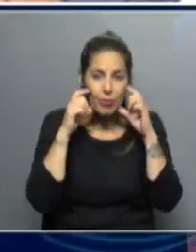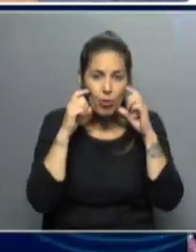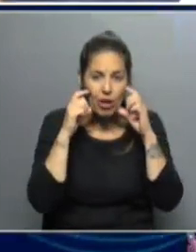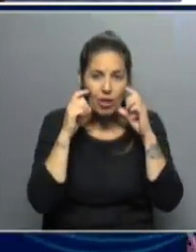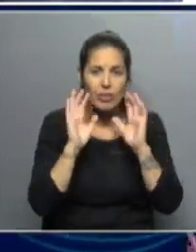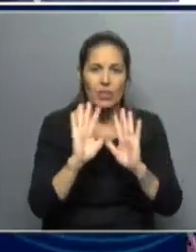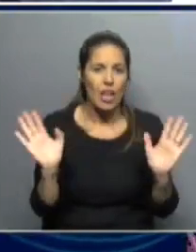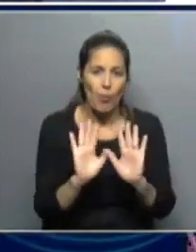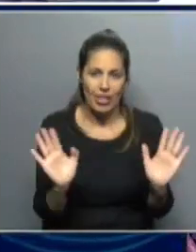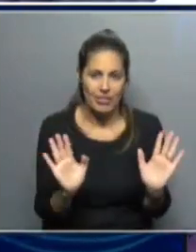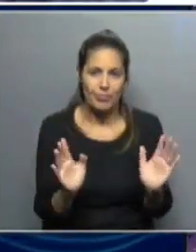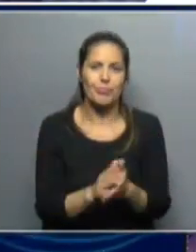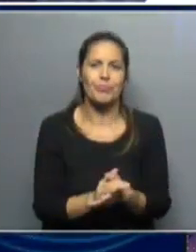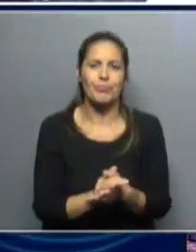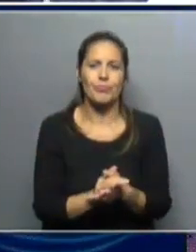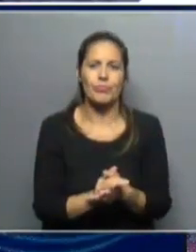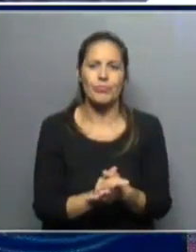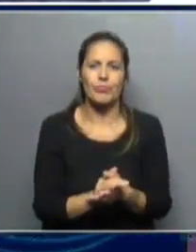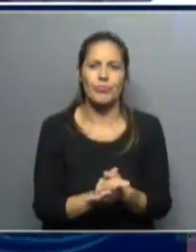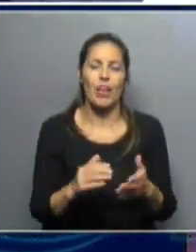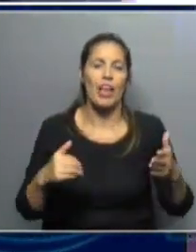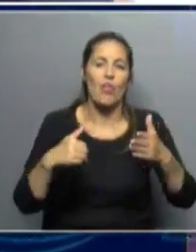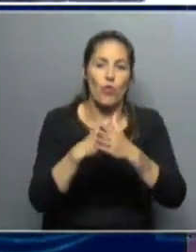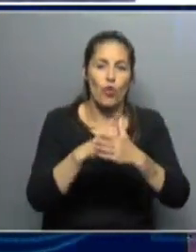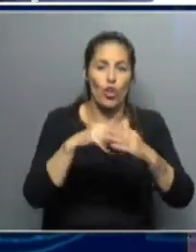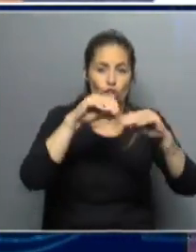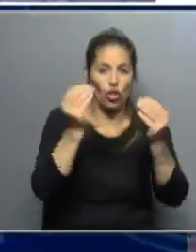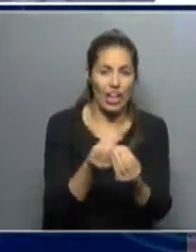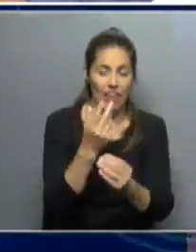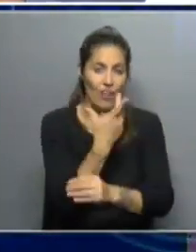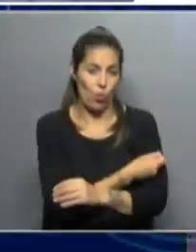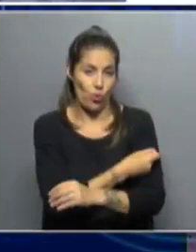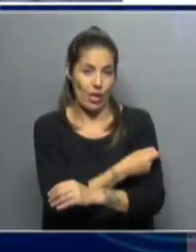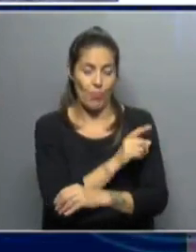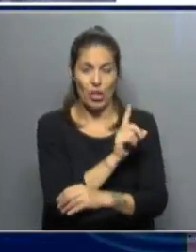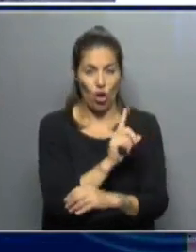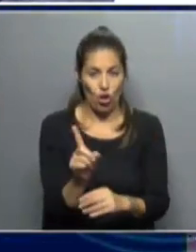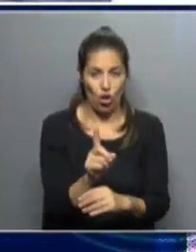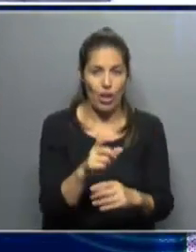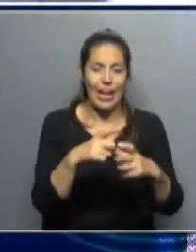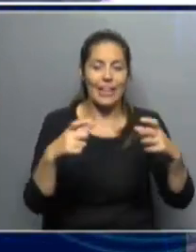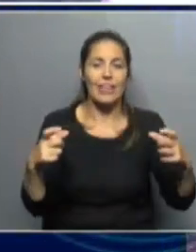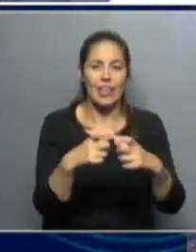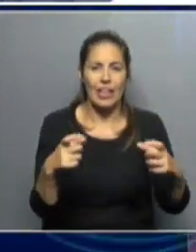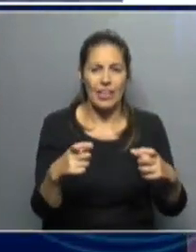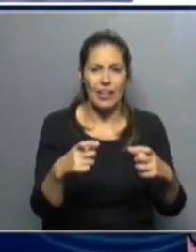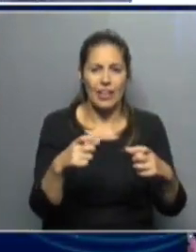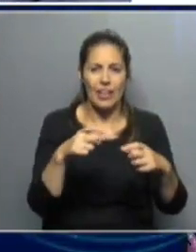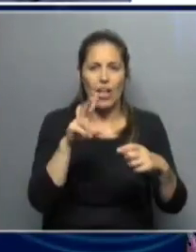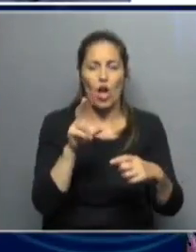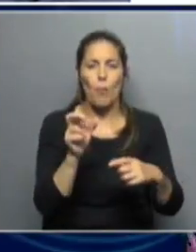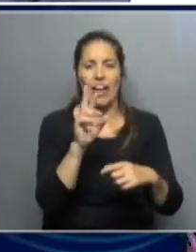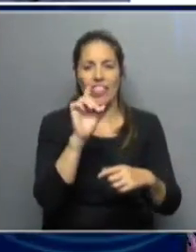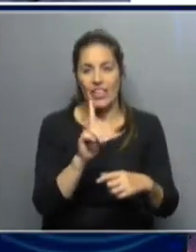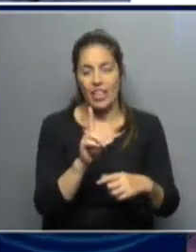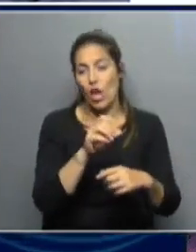No, porque... Para el aforo total tendría que ser la vacuna, pero no es así. Bien. Y las entradas en la Verdi es por orden de